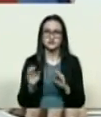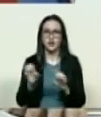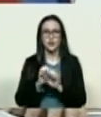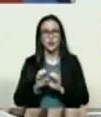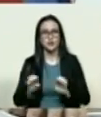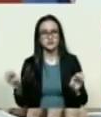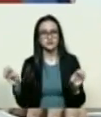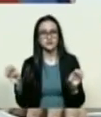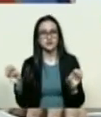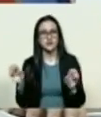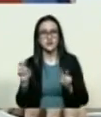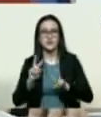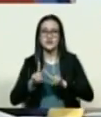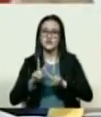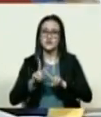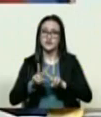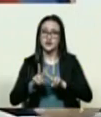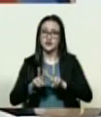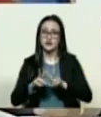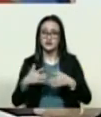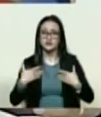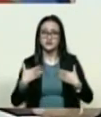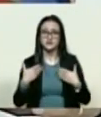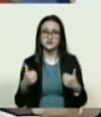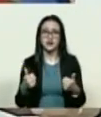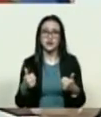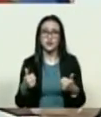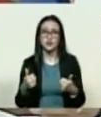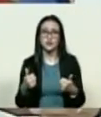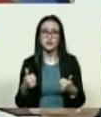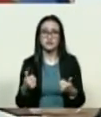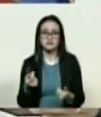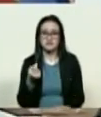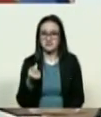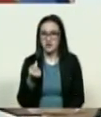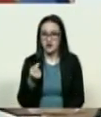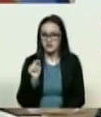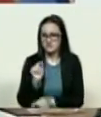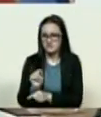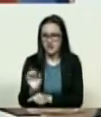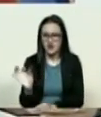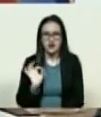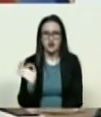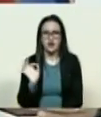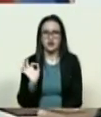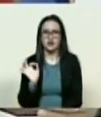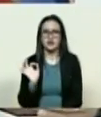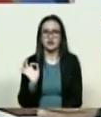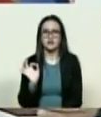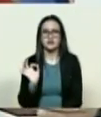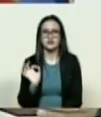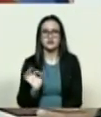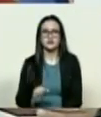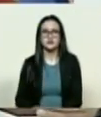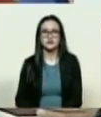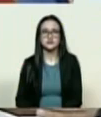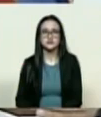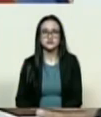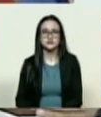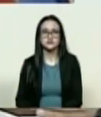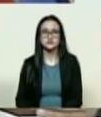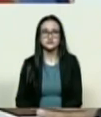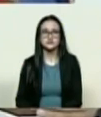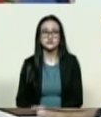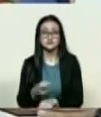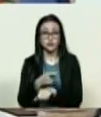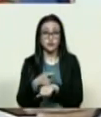educación, vivienda, salud, y a nadie le estamos nosotros sacando, nunca le sacamos nada. Pero es el